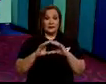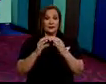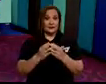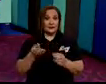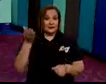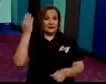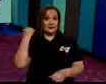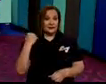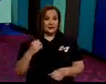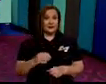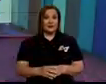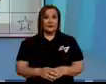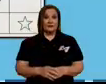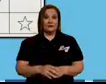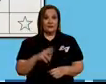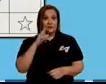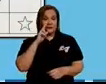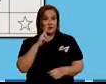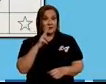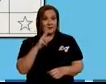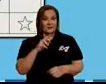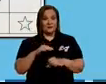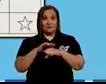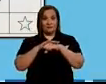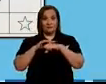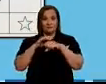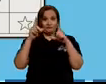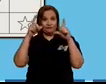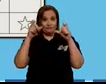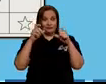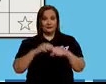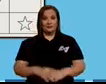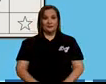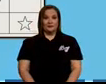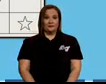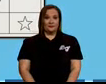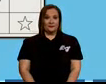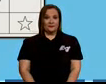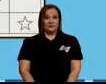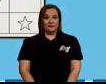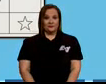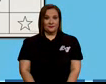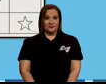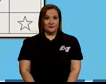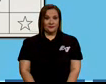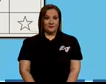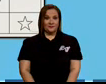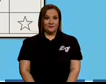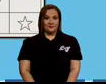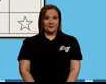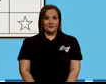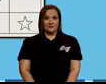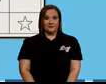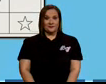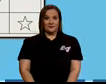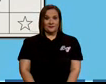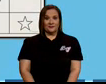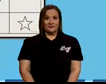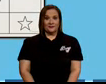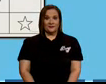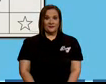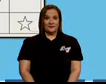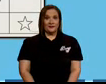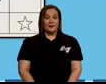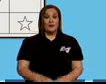captura de pantalla. Muy bien, los siguientes materiales son hojas de colores o papel de construcción, preferiblemente